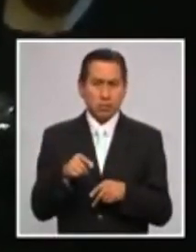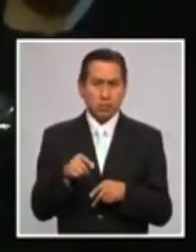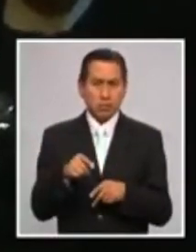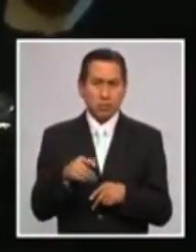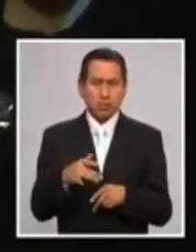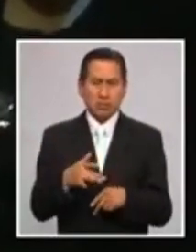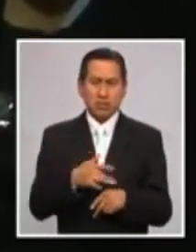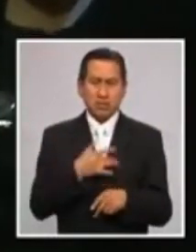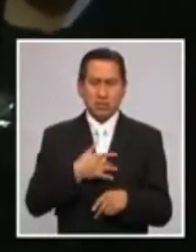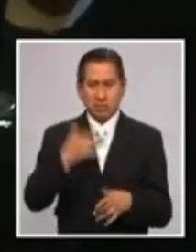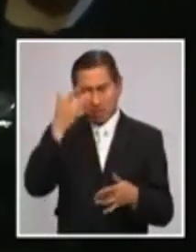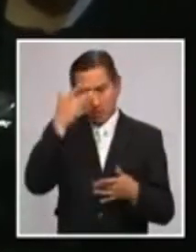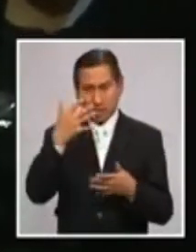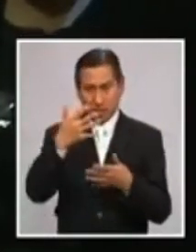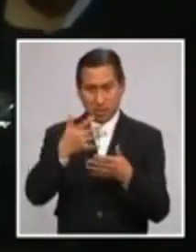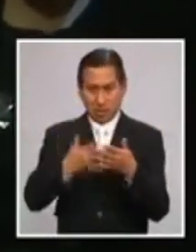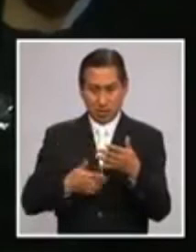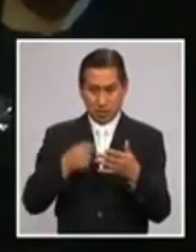síntomas